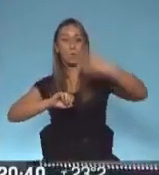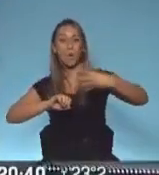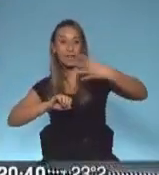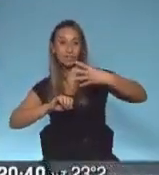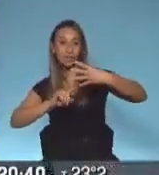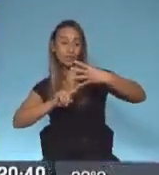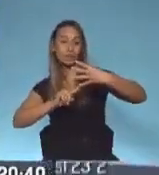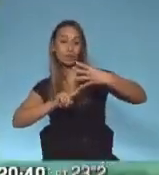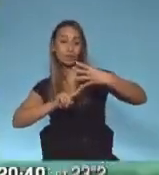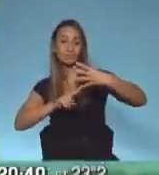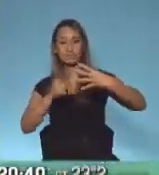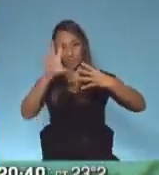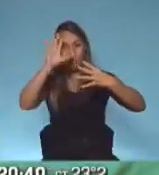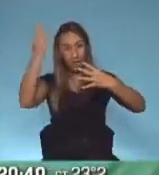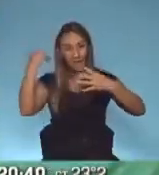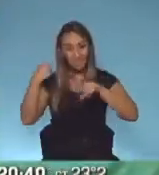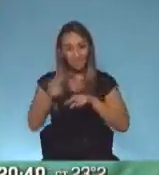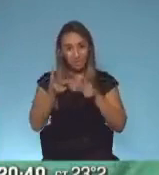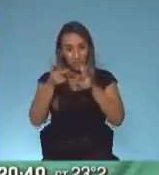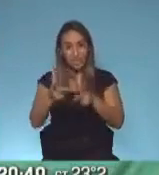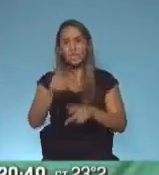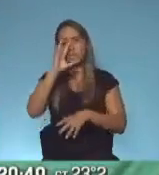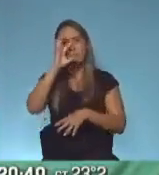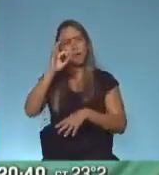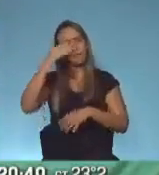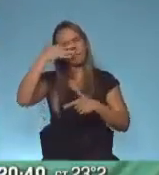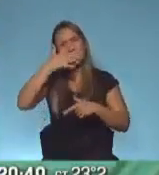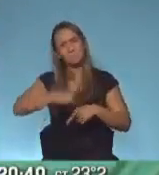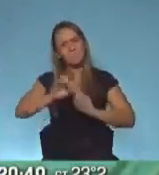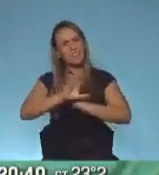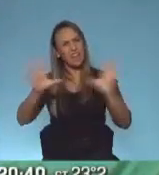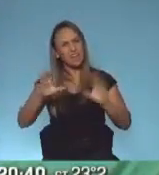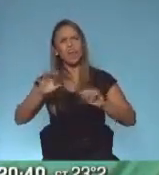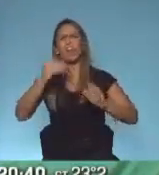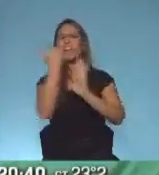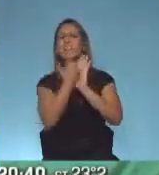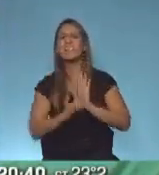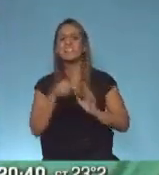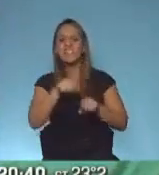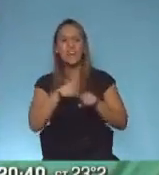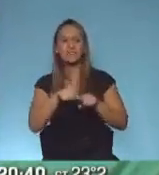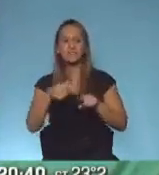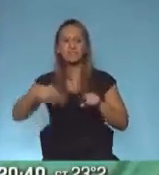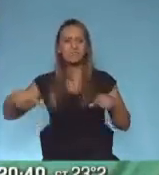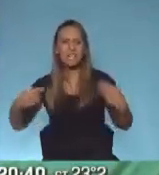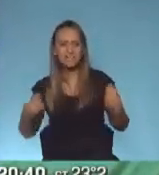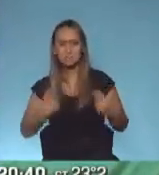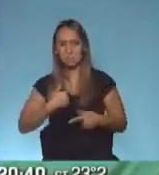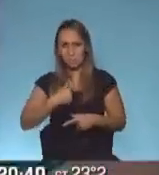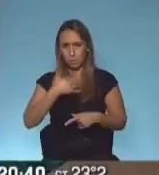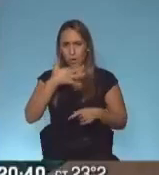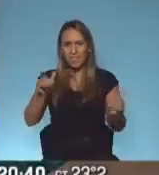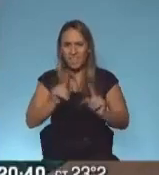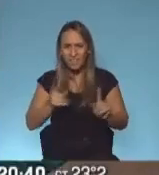decía en el comienzo de la semana, nunca entendí bien la lista Forbes, pero sí me acompañó una parte del fin de semana para